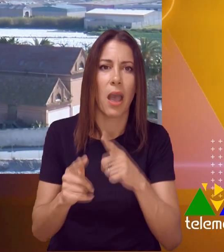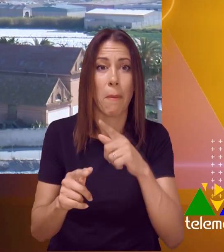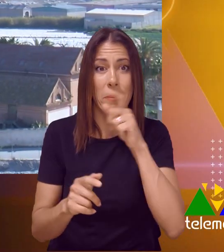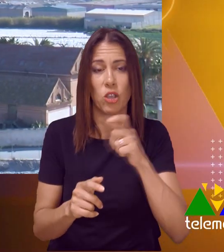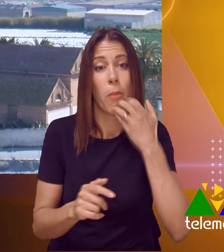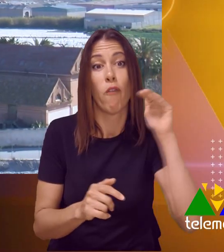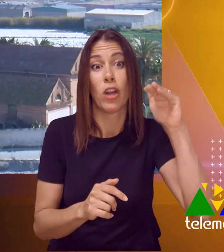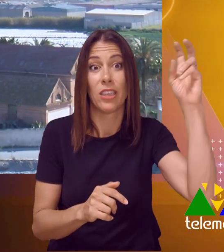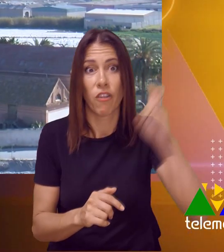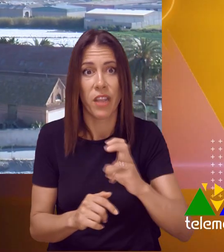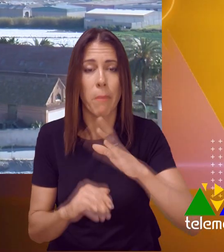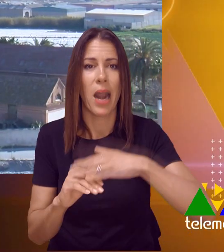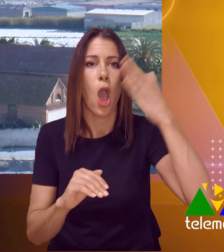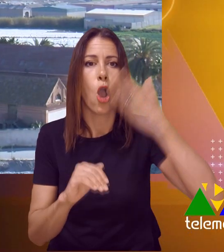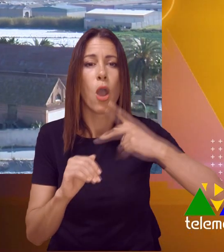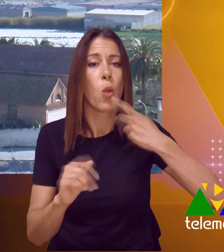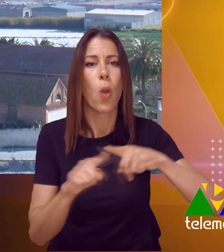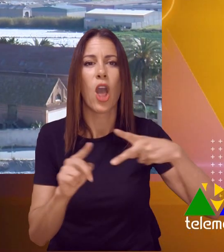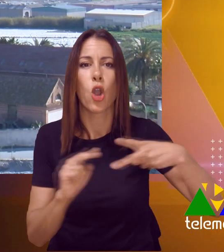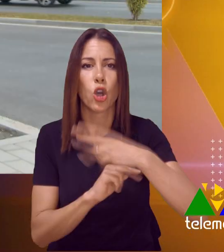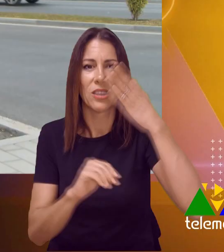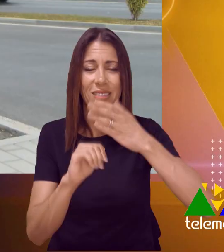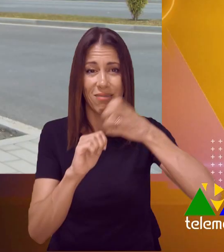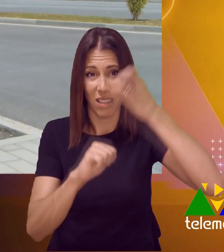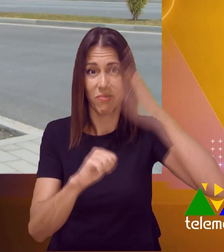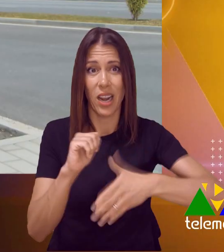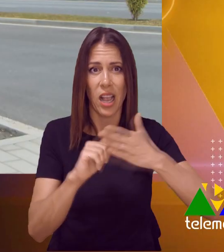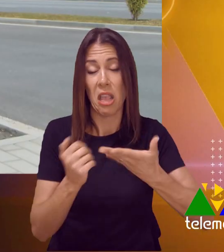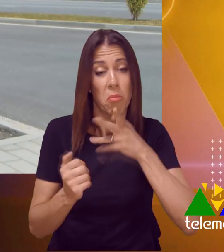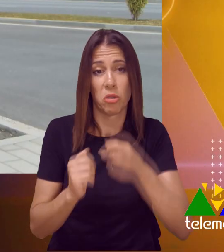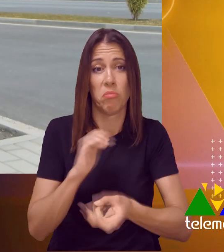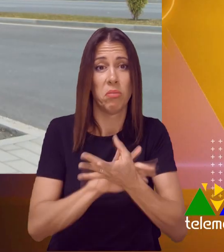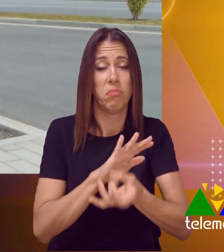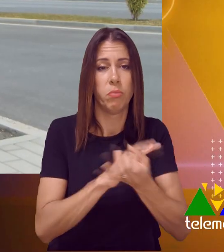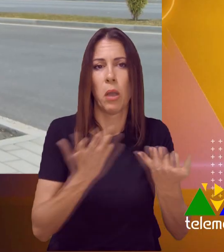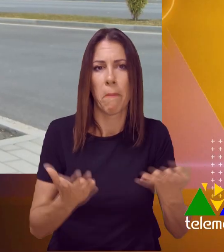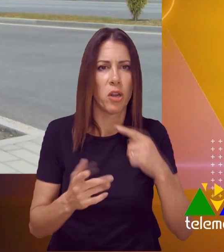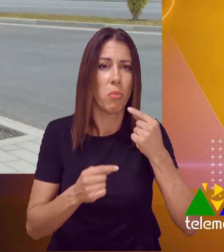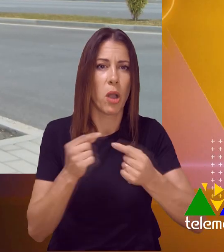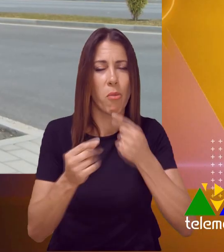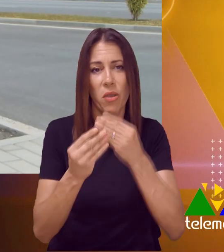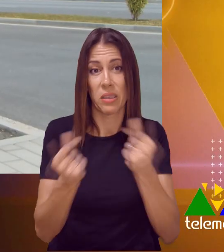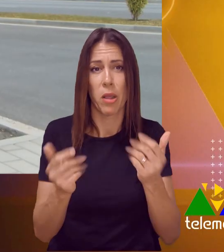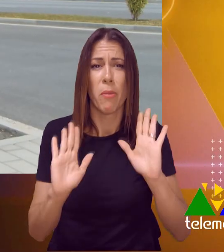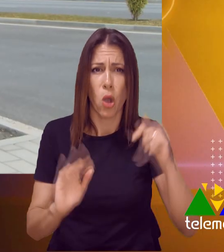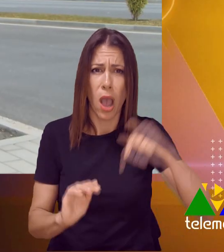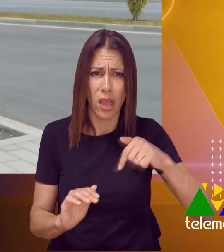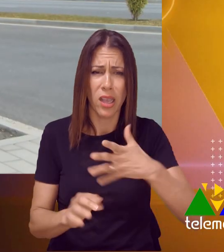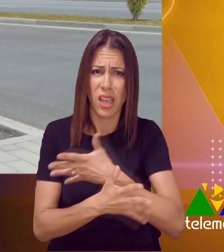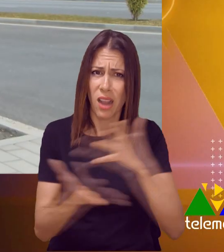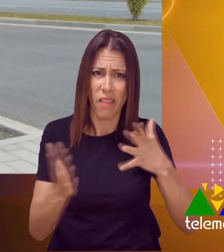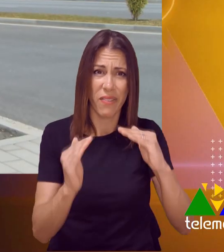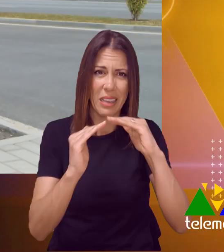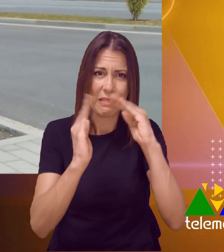los forasteros que venían a cortar la caña, y seguramente surge de ahí. Aquí todavía no han desaparecido, pero aquí había grandes